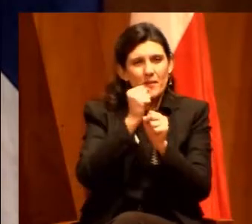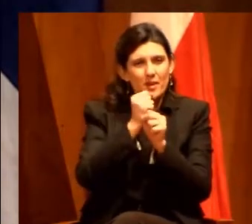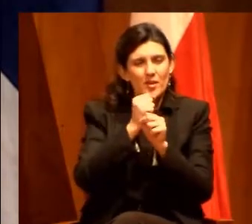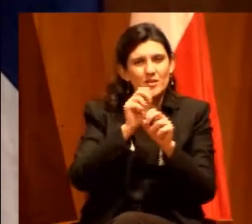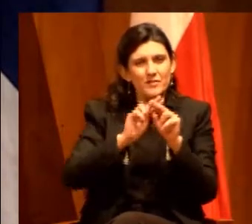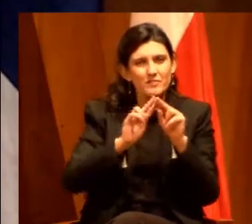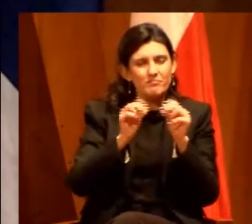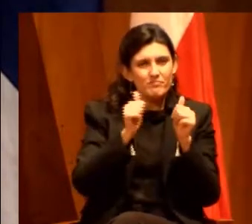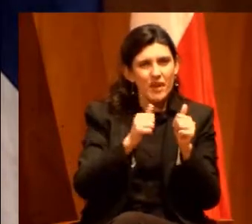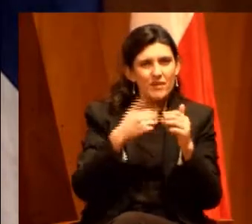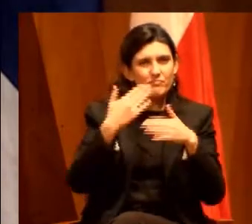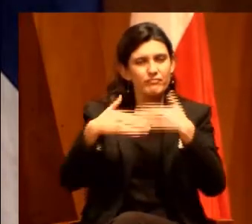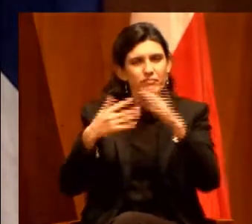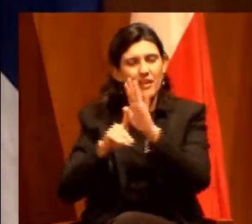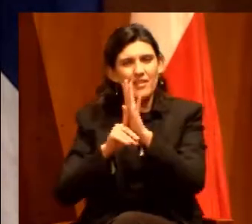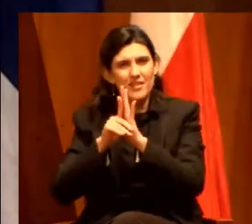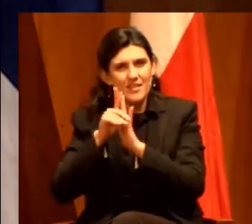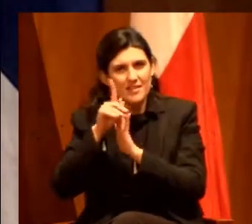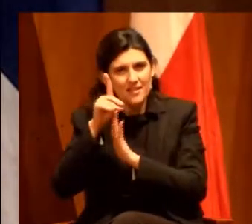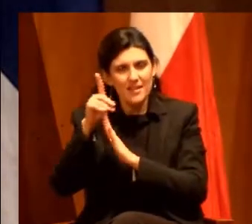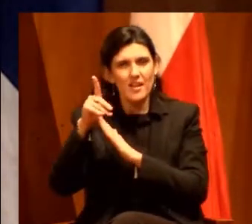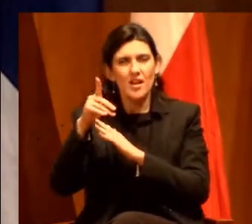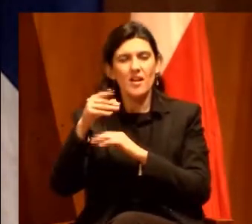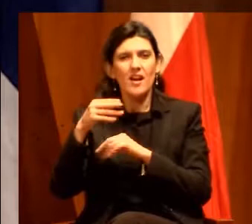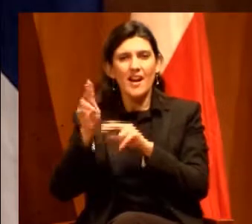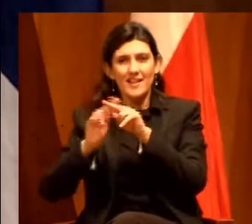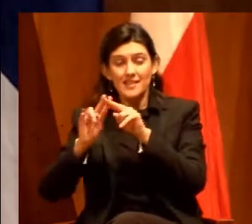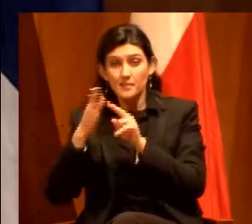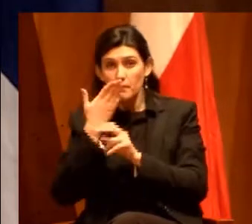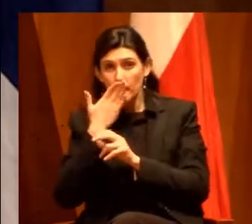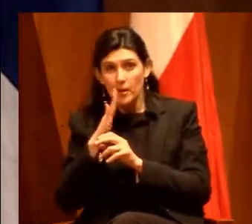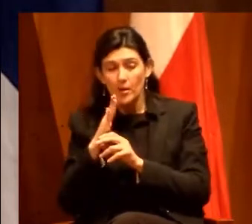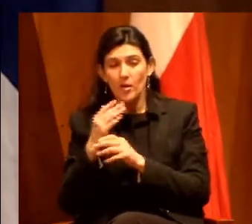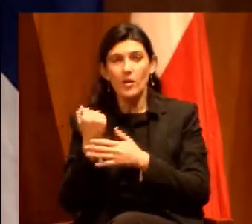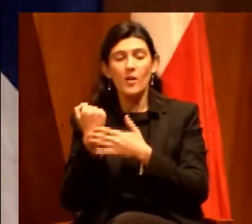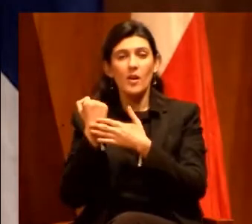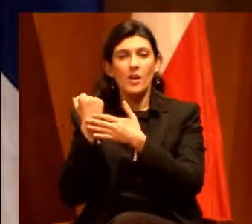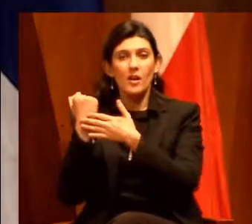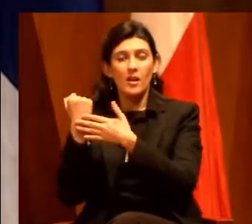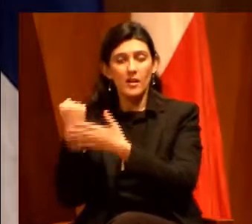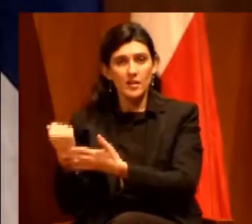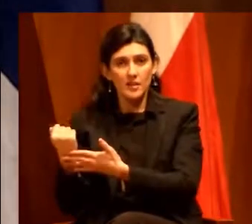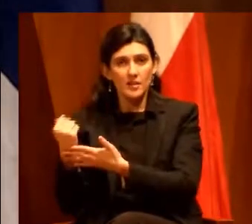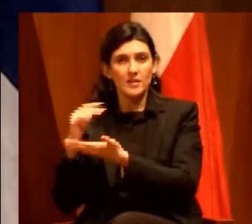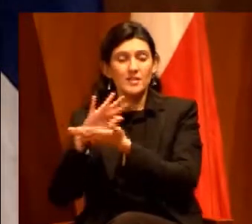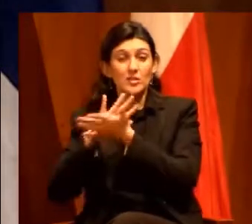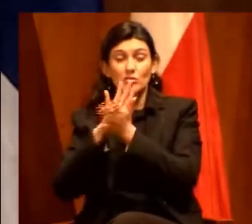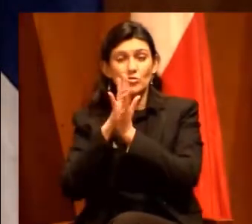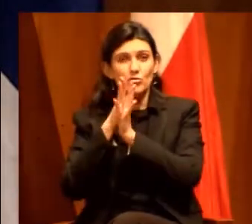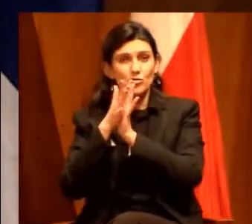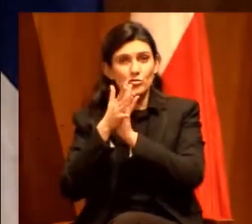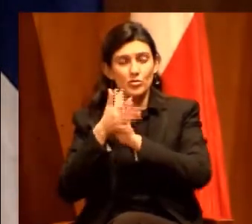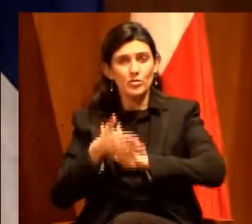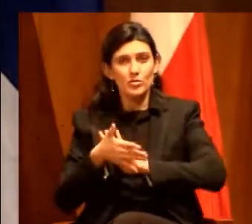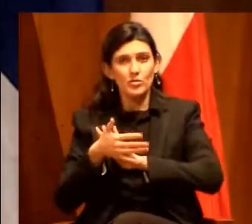desarrollo continuo, a la mejora de las funciones, a la contribución y todo con un